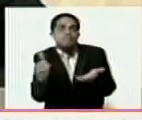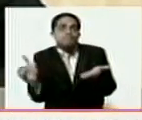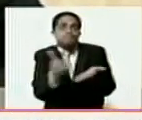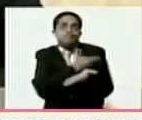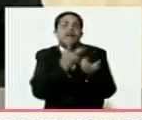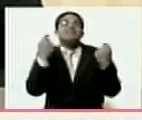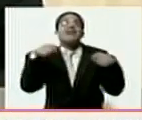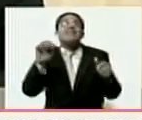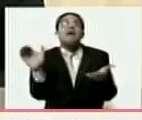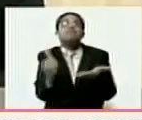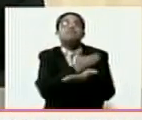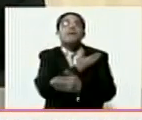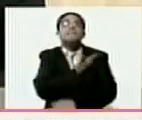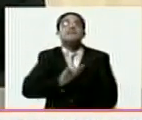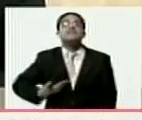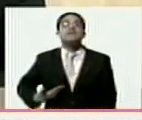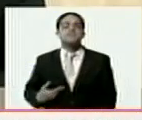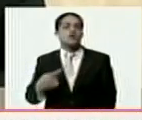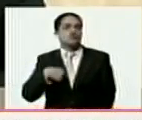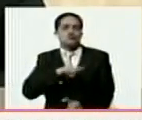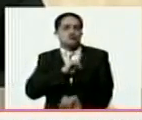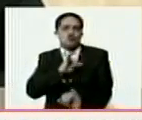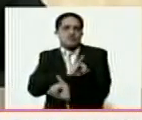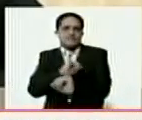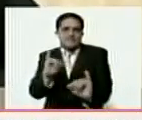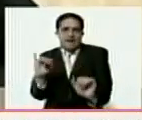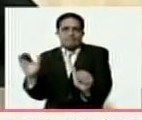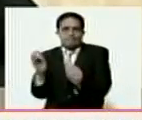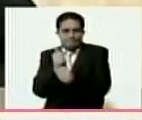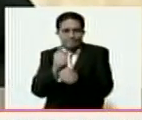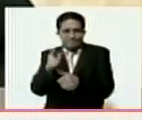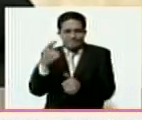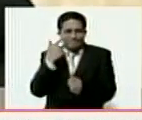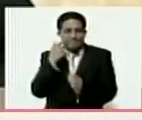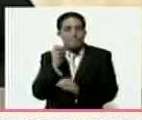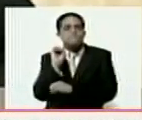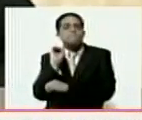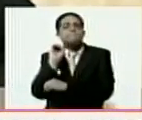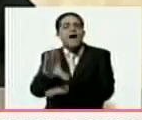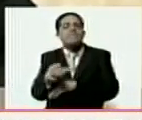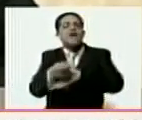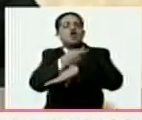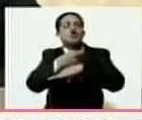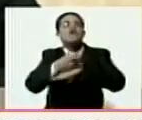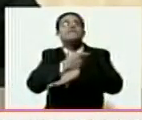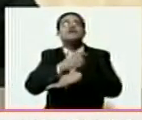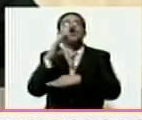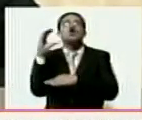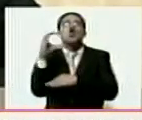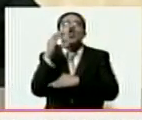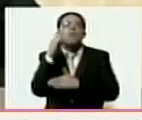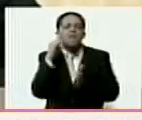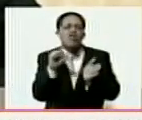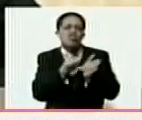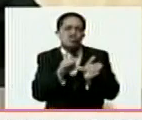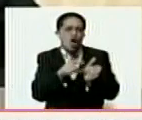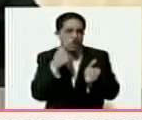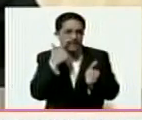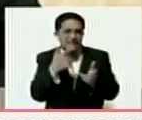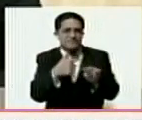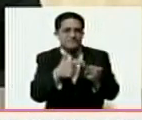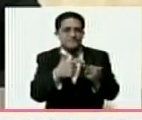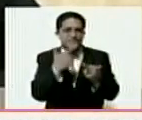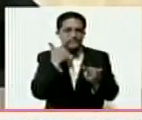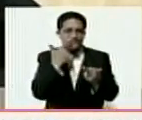actividades. Les hemos dado con precisión el lugar, le hemos enviado al gobierno de Colombia la ubicación con